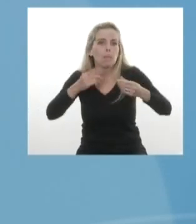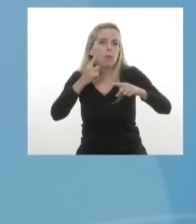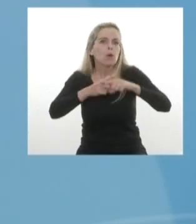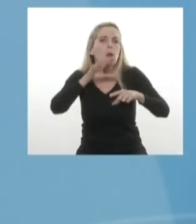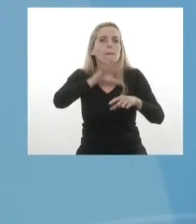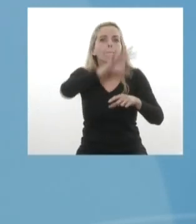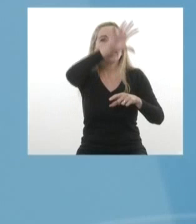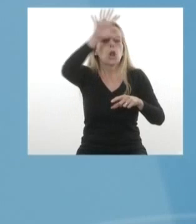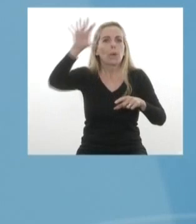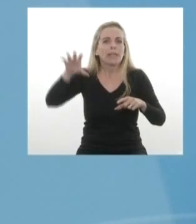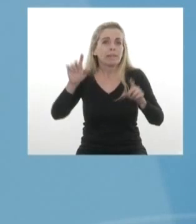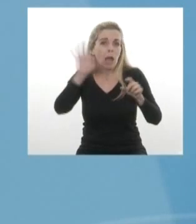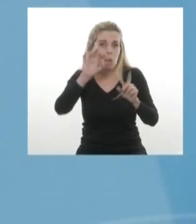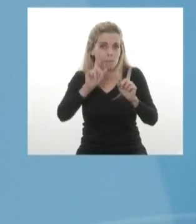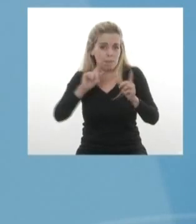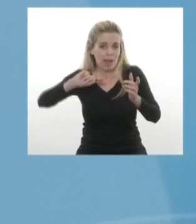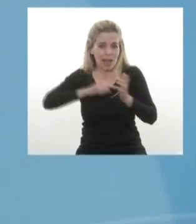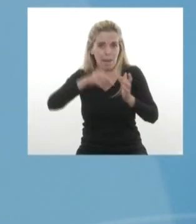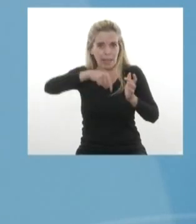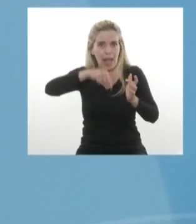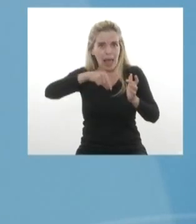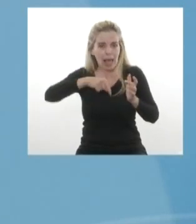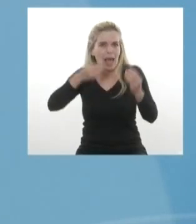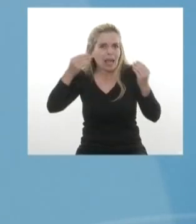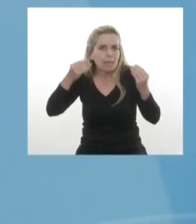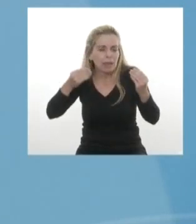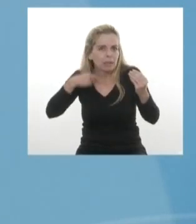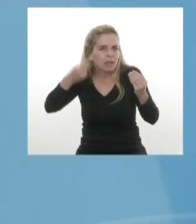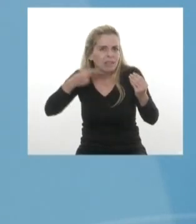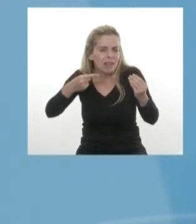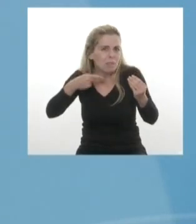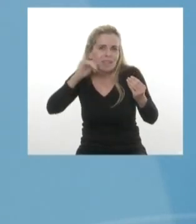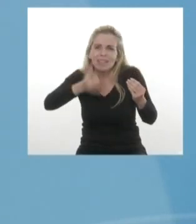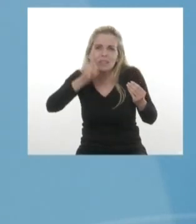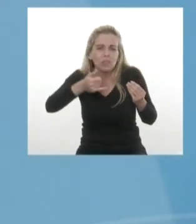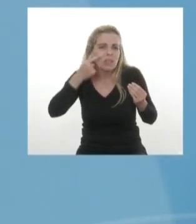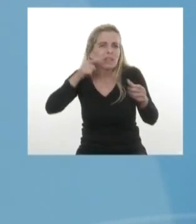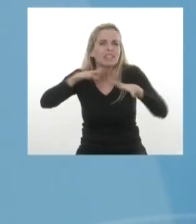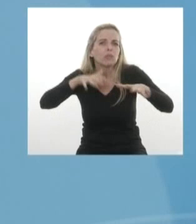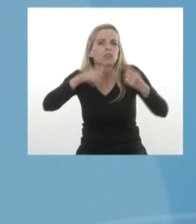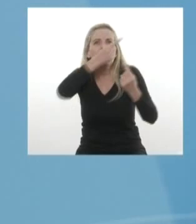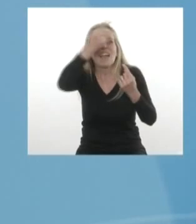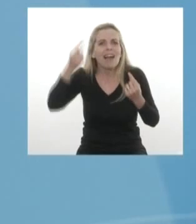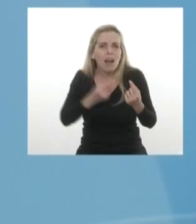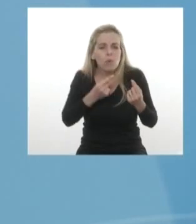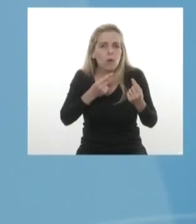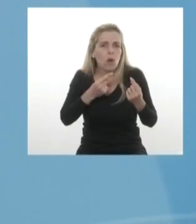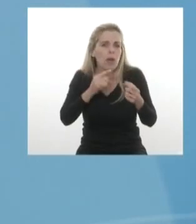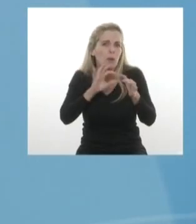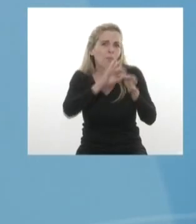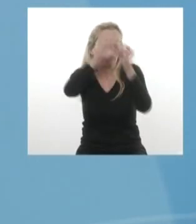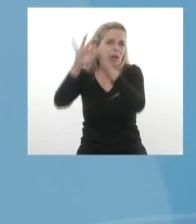provincia o en la ciudad autónoma de Buenos Aires impacta tarde o temprano en las otras zonas del